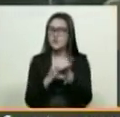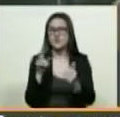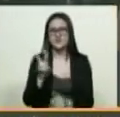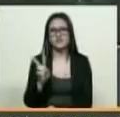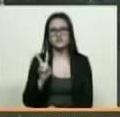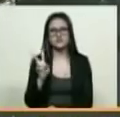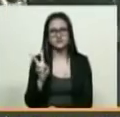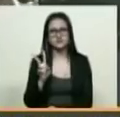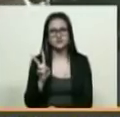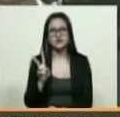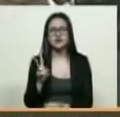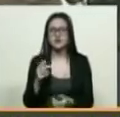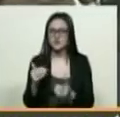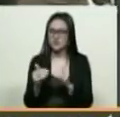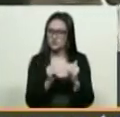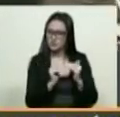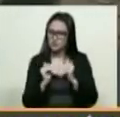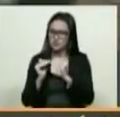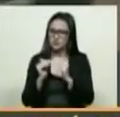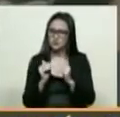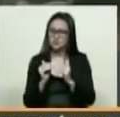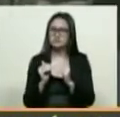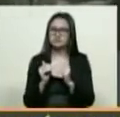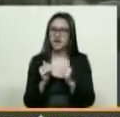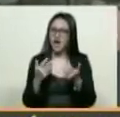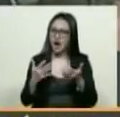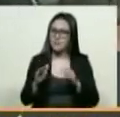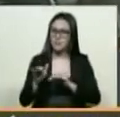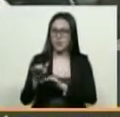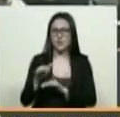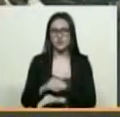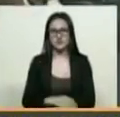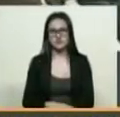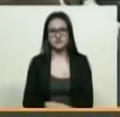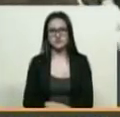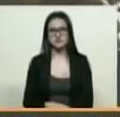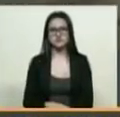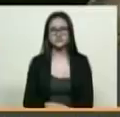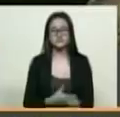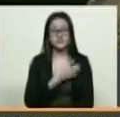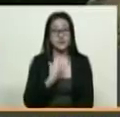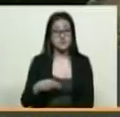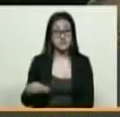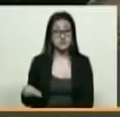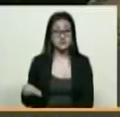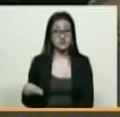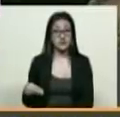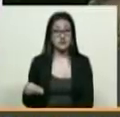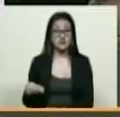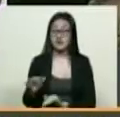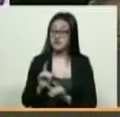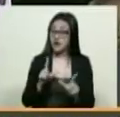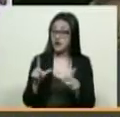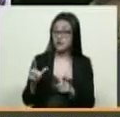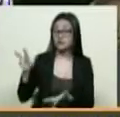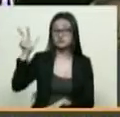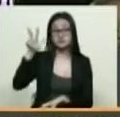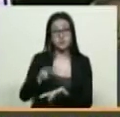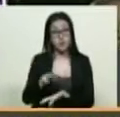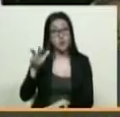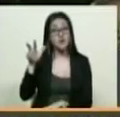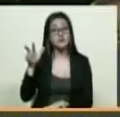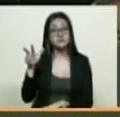para contribuir también al sostenimiento de estas disciplinas. El presidente Nicolás Maduro Moros nos ha autorizado a